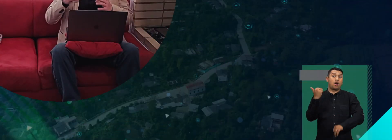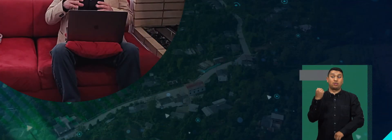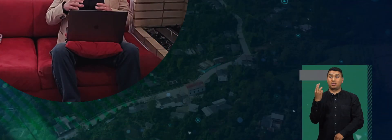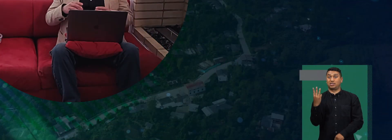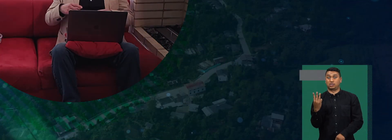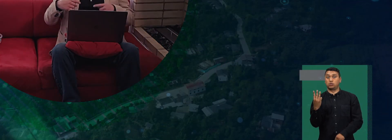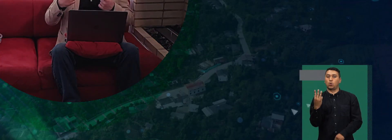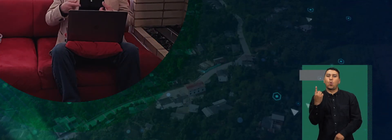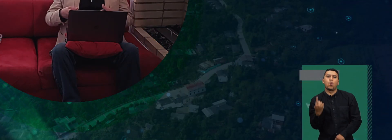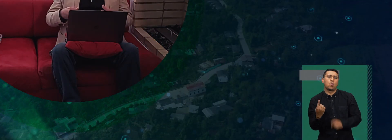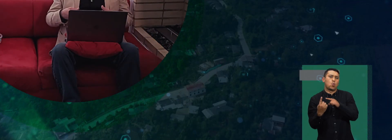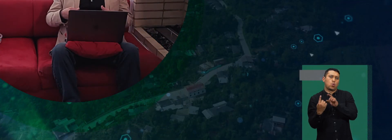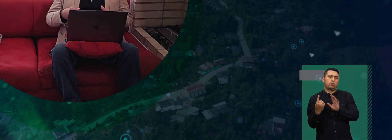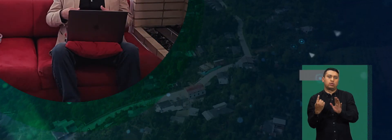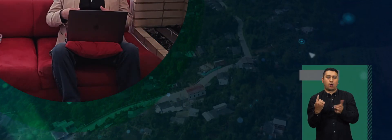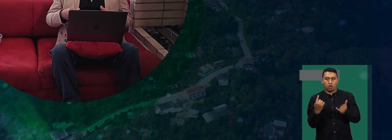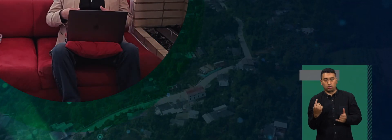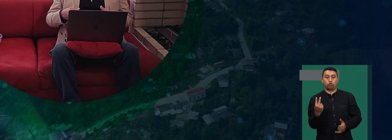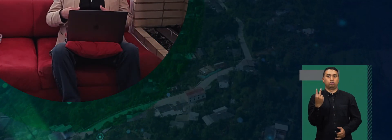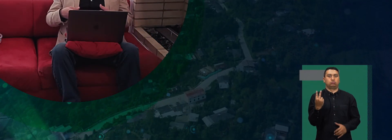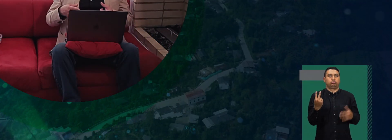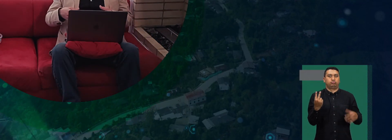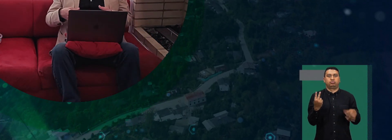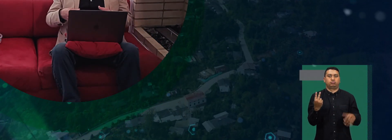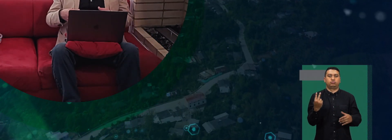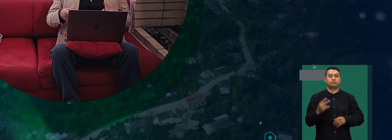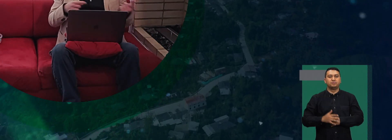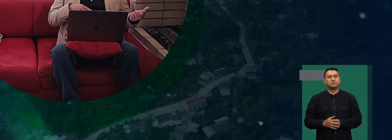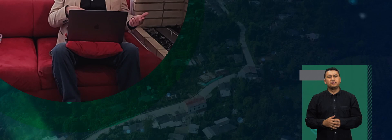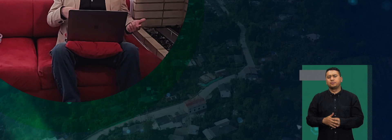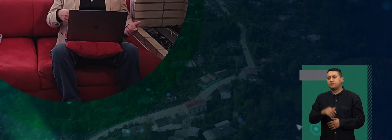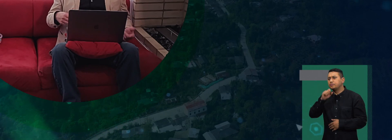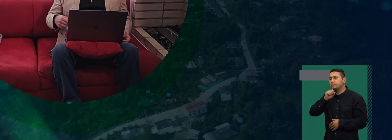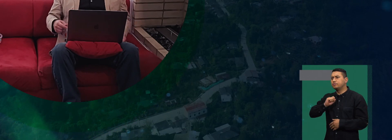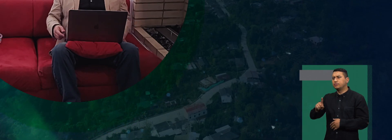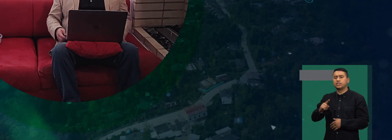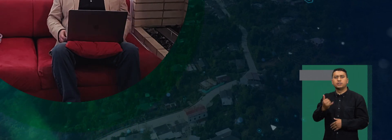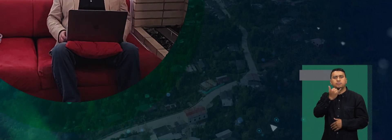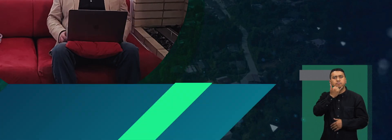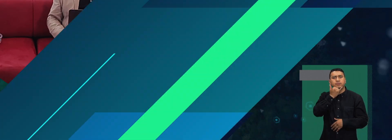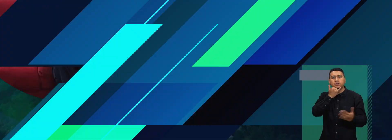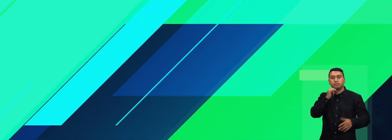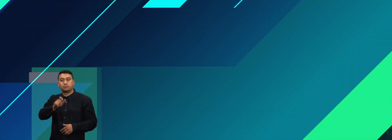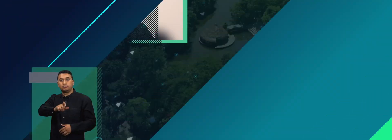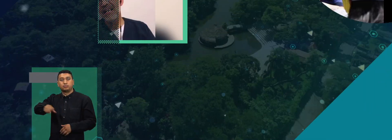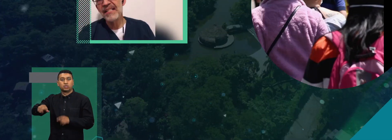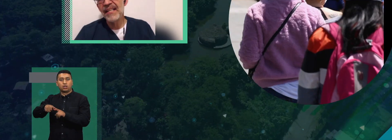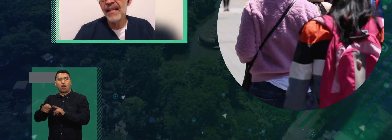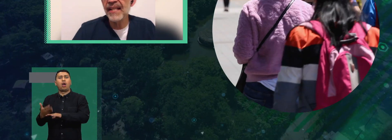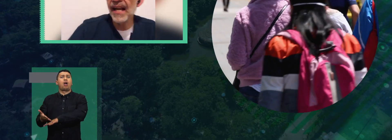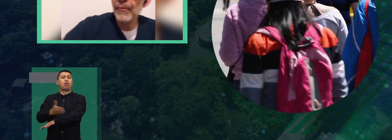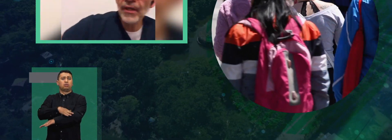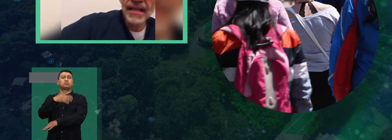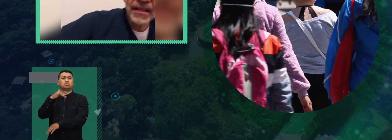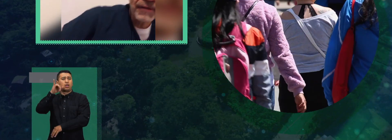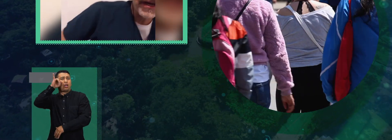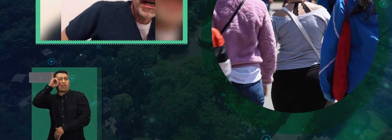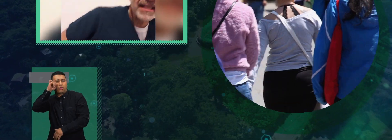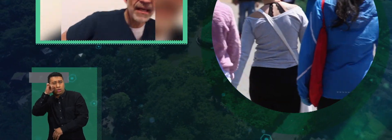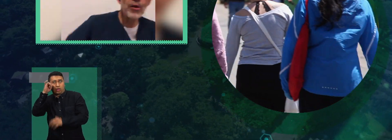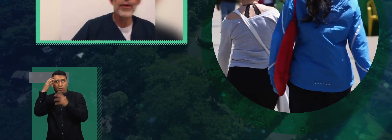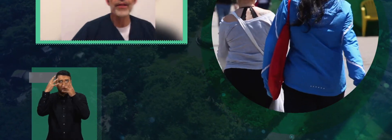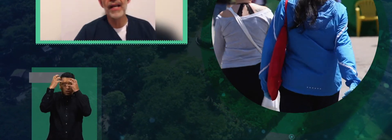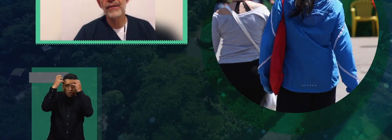¿Qué pasa con la gente que ya tenía enfermedades mentales antes de eso? ¿Cómo se están afectando? La incidencia, digamos, de la